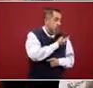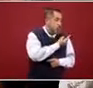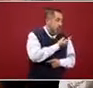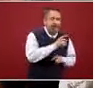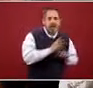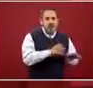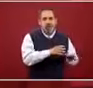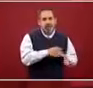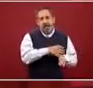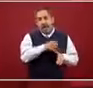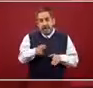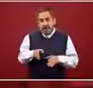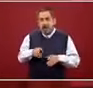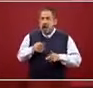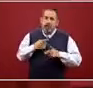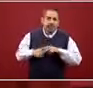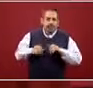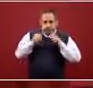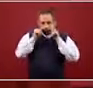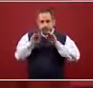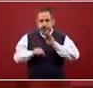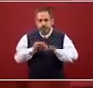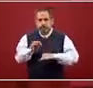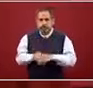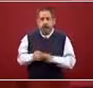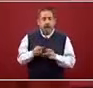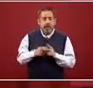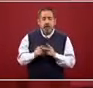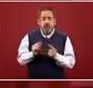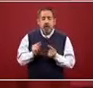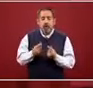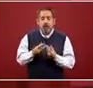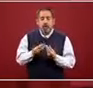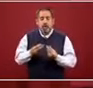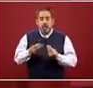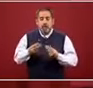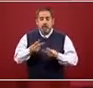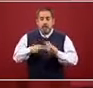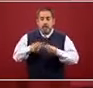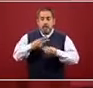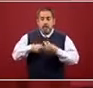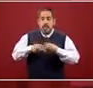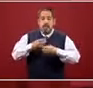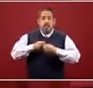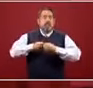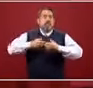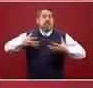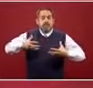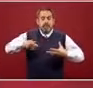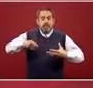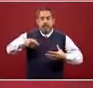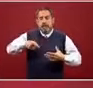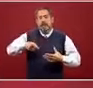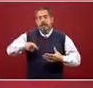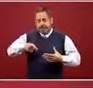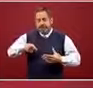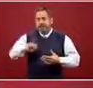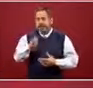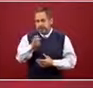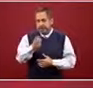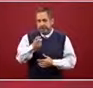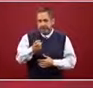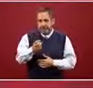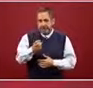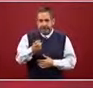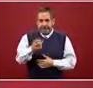donde empieza la transmisión comunitaria, al principio muy poquito y luego progresivamente aumenta. Y precisamente hay